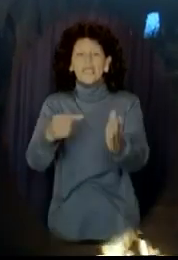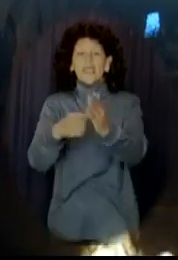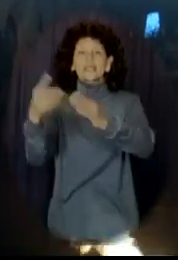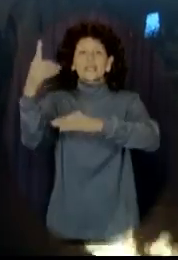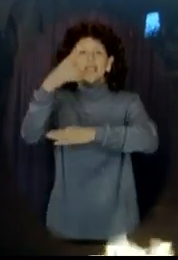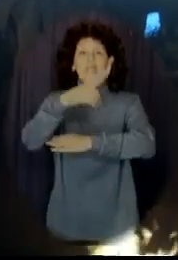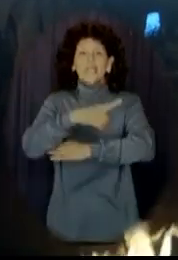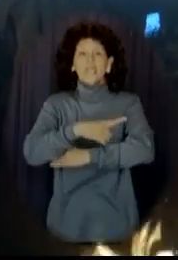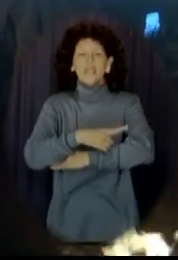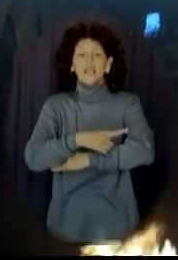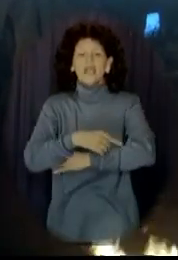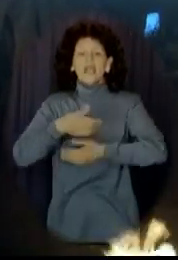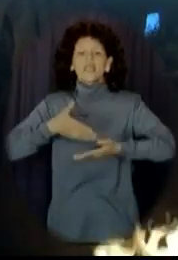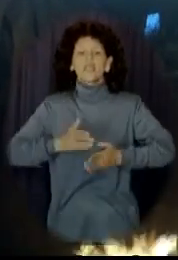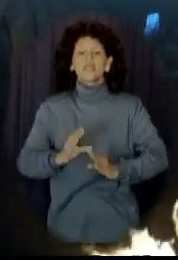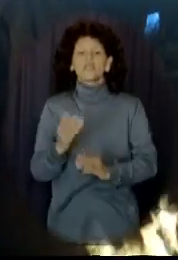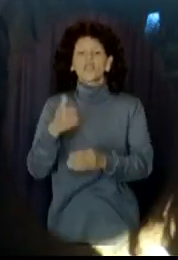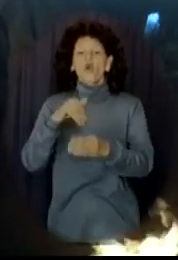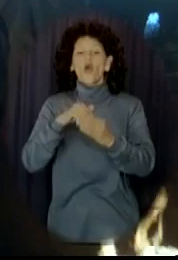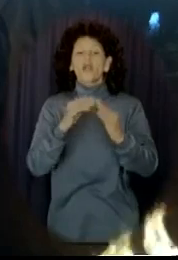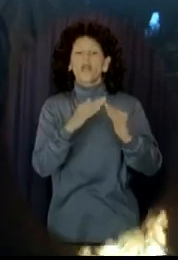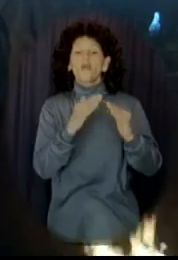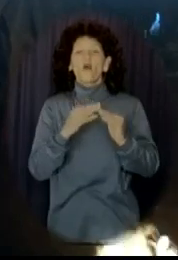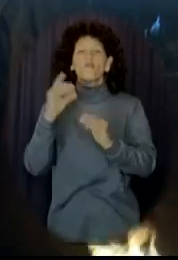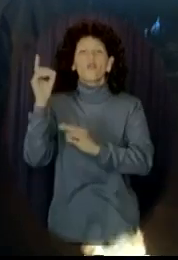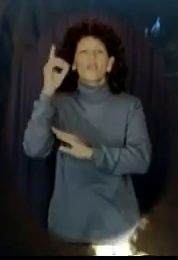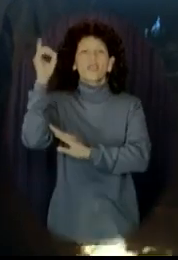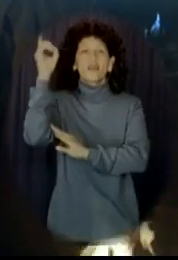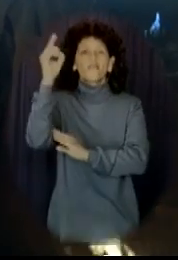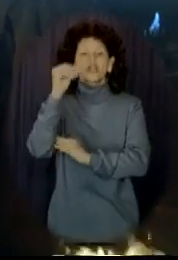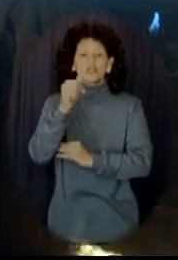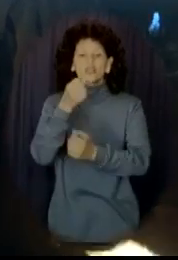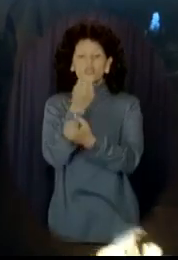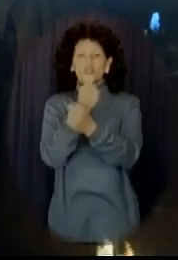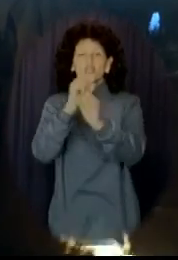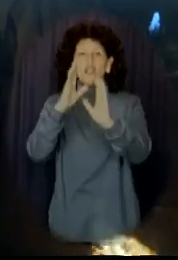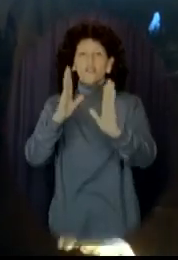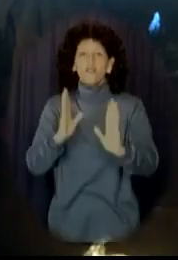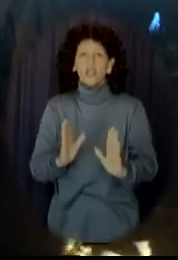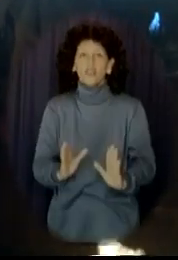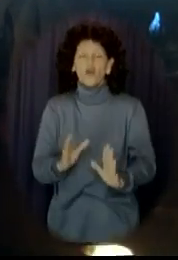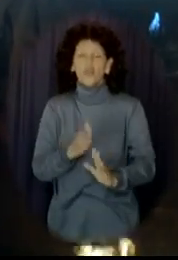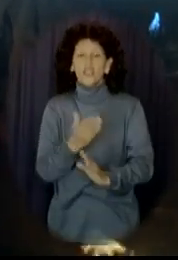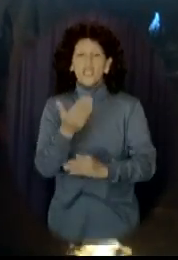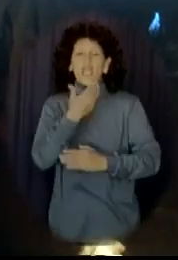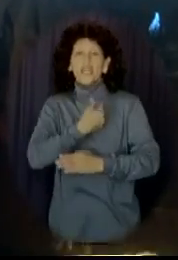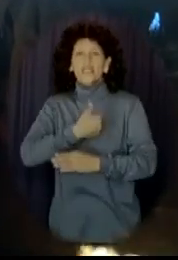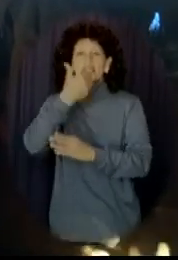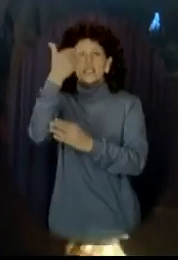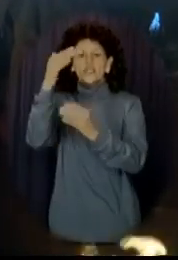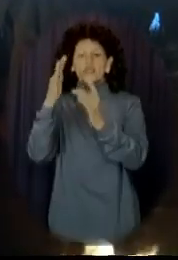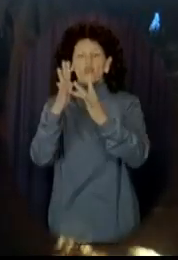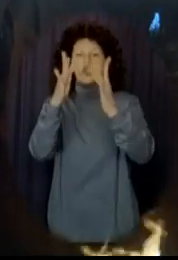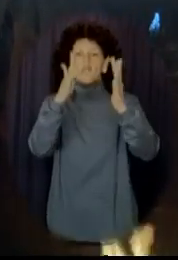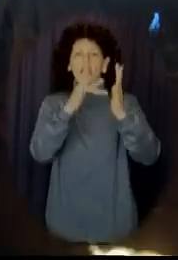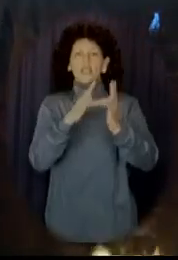Hoy nació en la ciudad de David un Salvador, que es Cristo, el